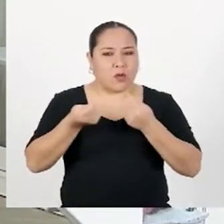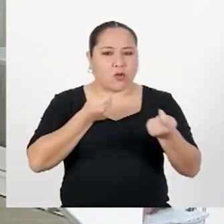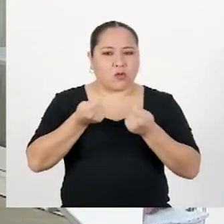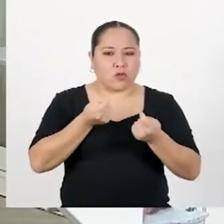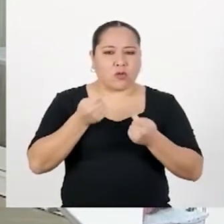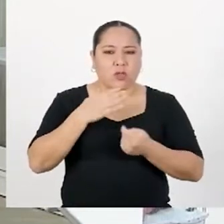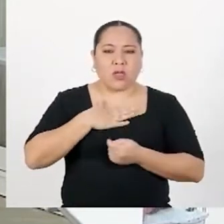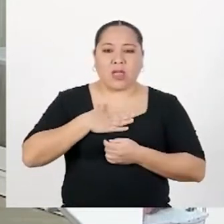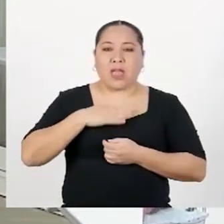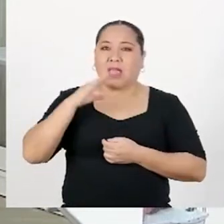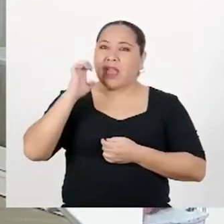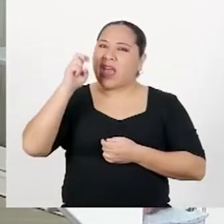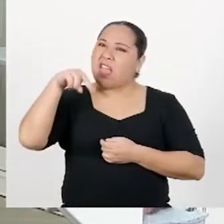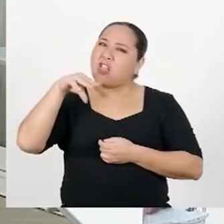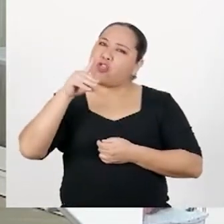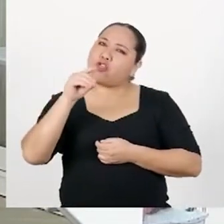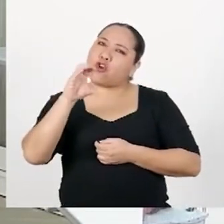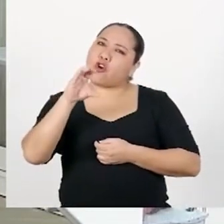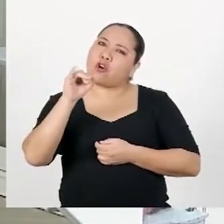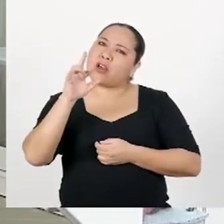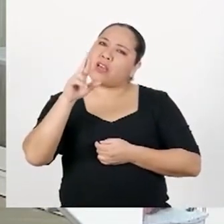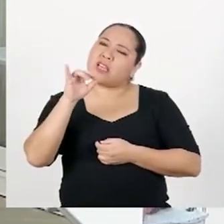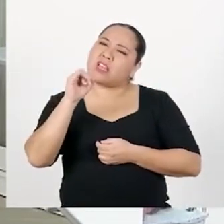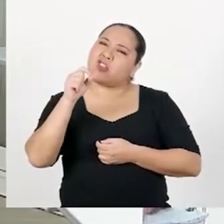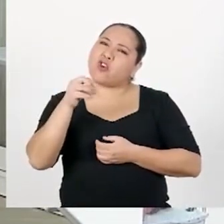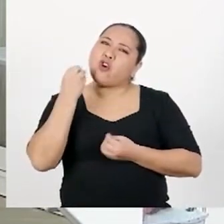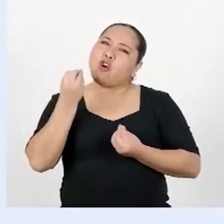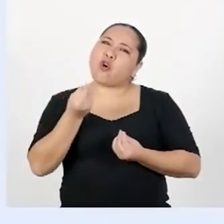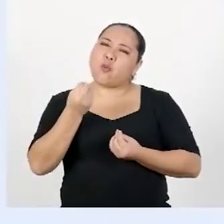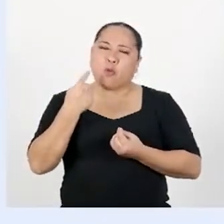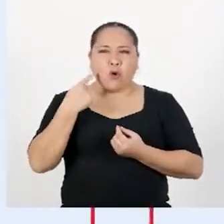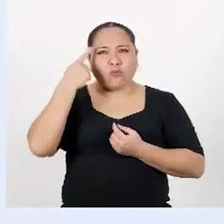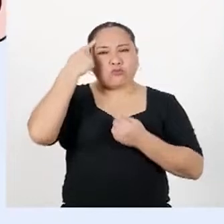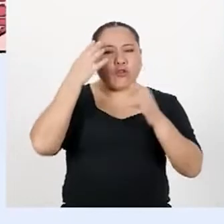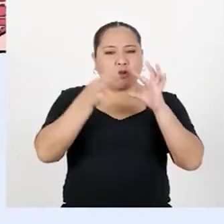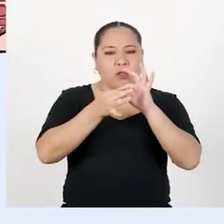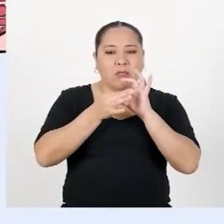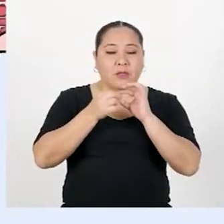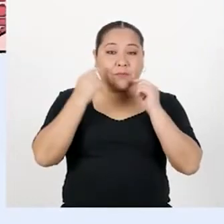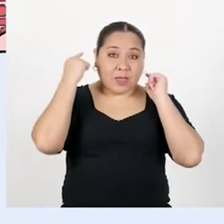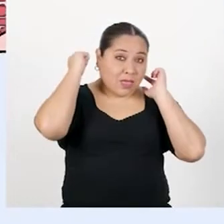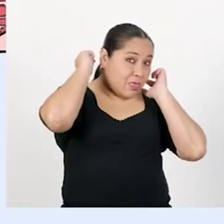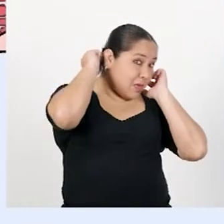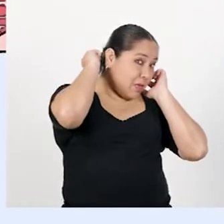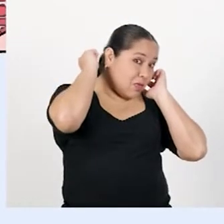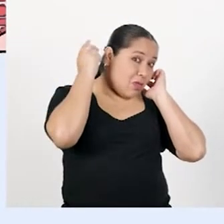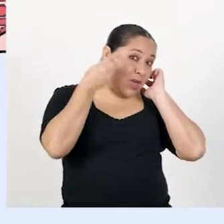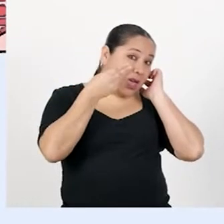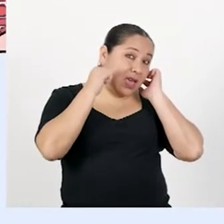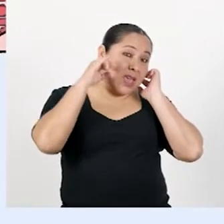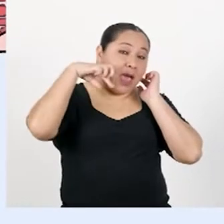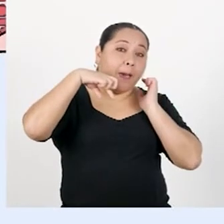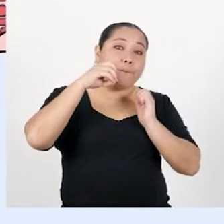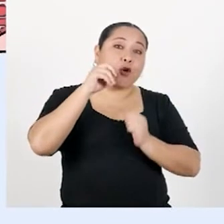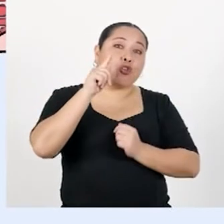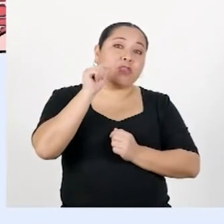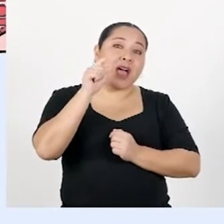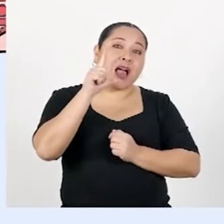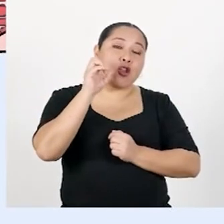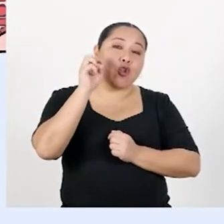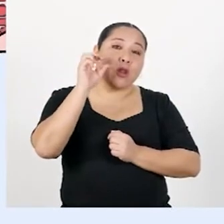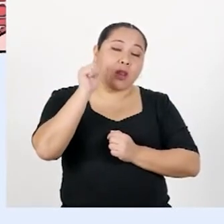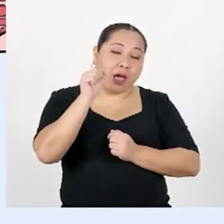el otro es el sistema endocrino. ¿Cómo coordina con el cerebro? El hipotálamo es el centro de la regulación de